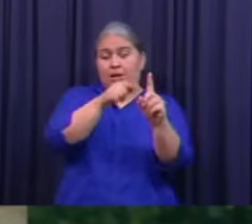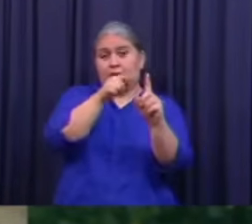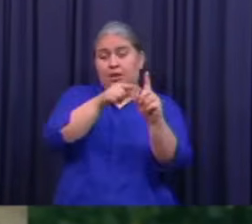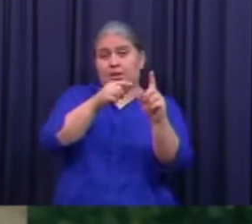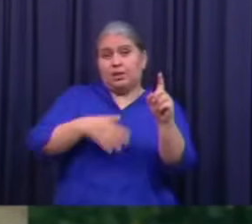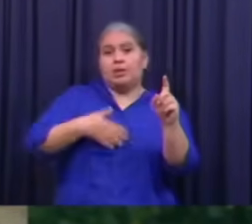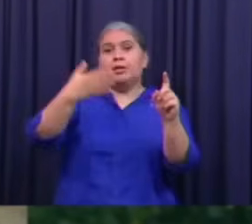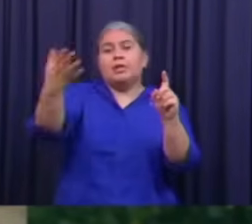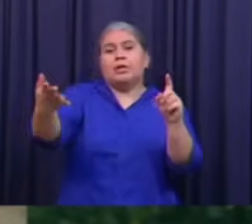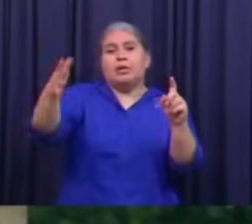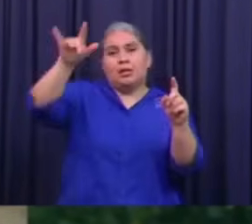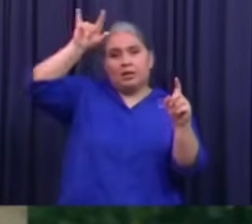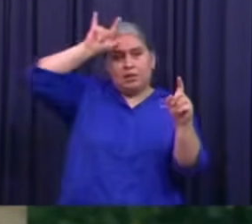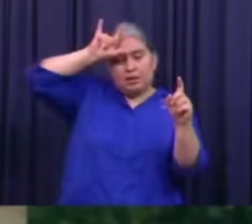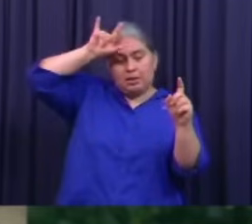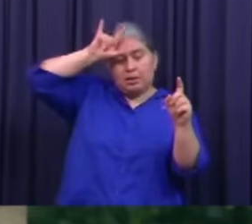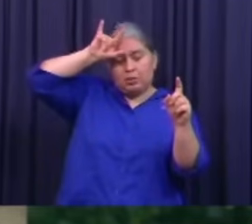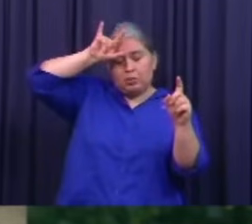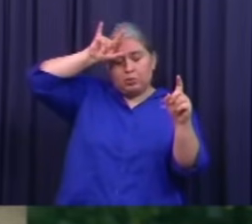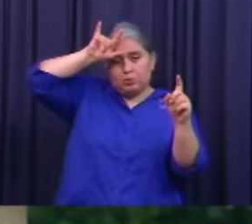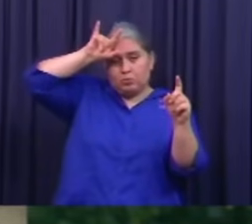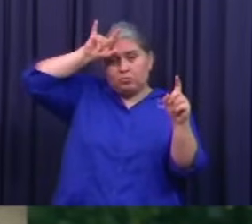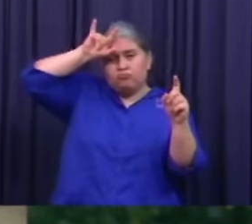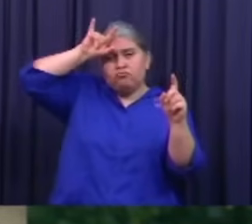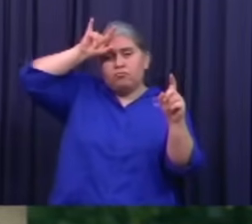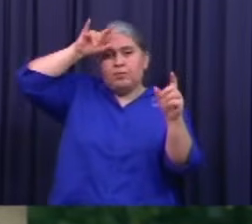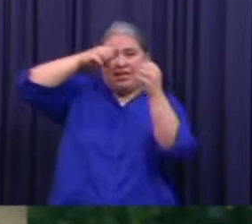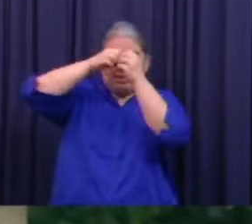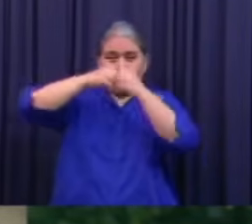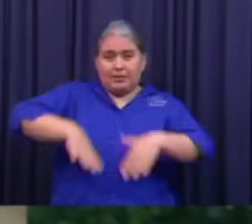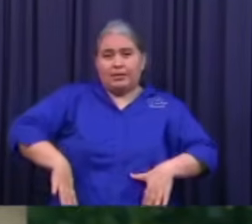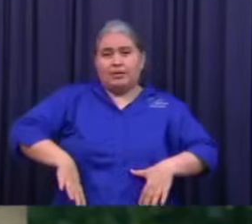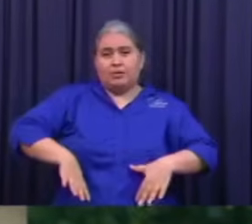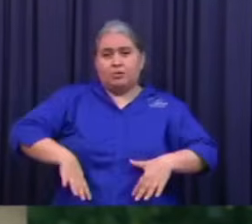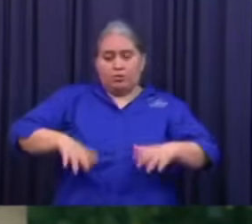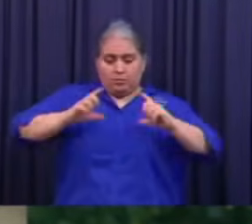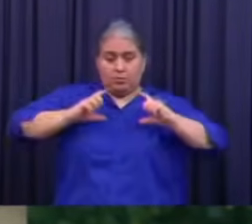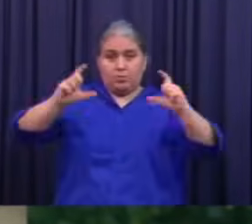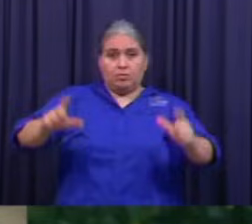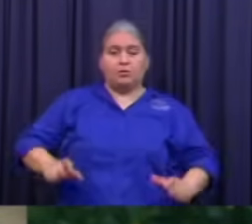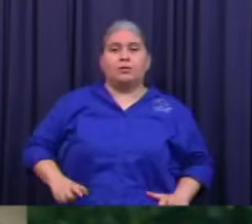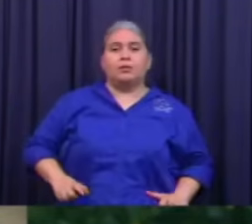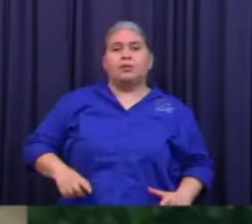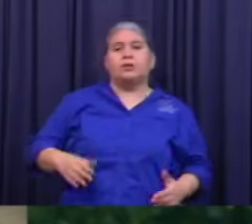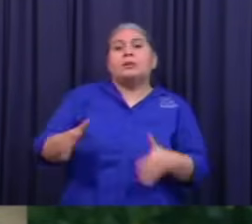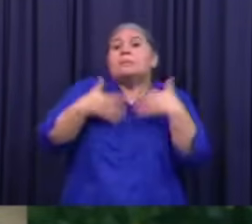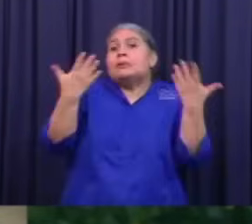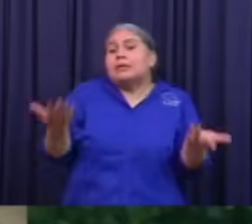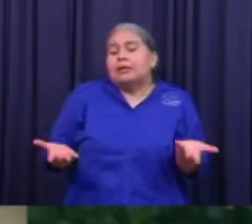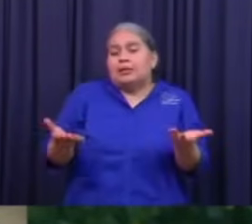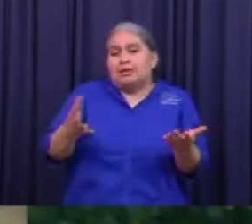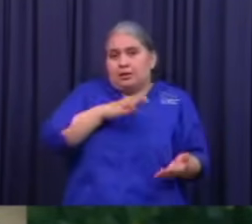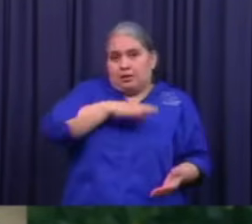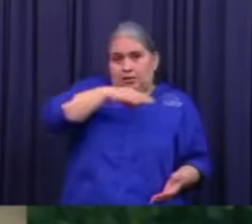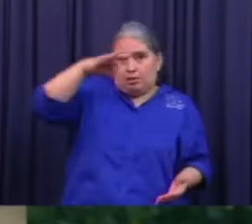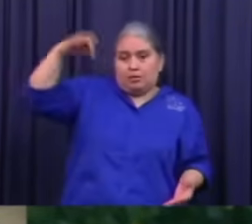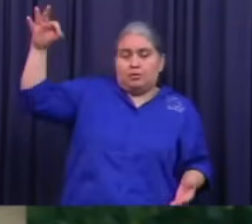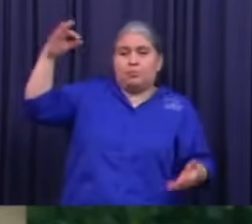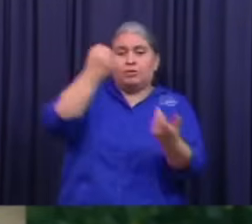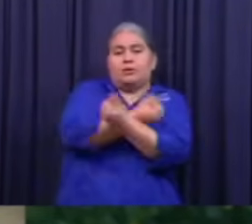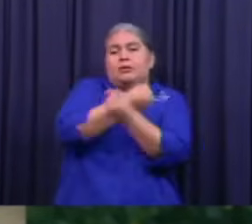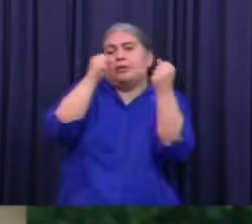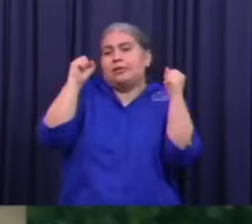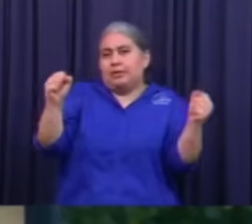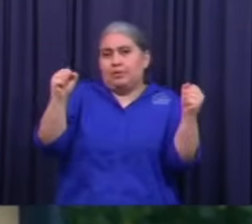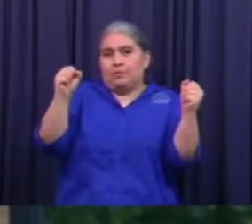para la destrucción de la carne con el propósito que su espíritu sea salvo en el día del señor para que no se